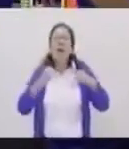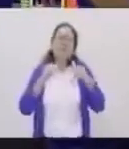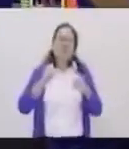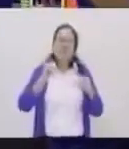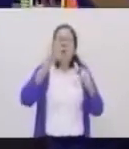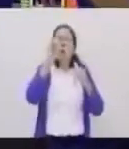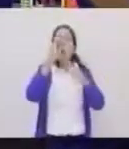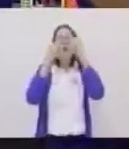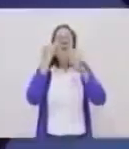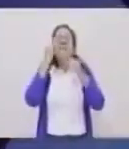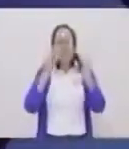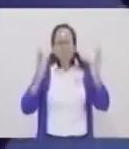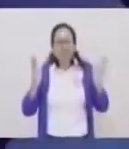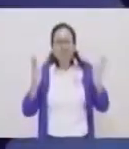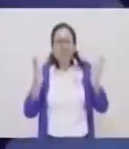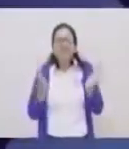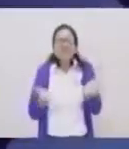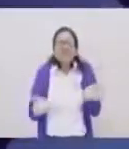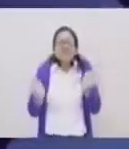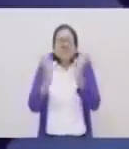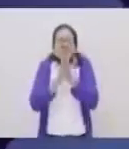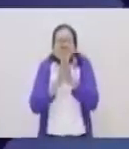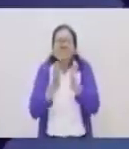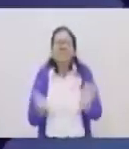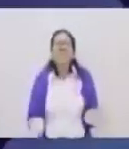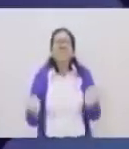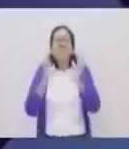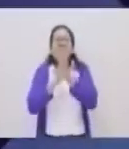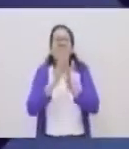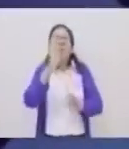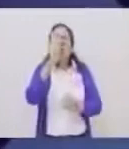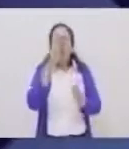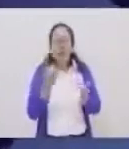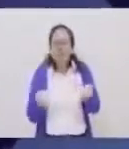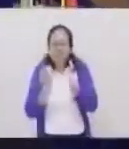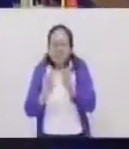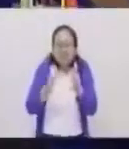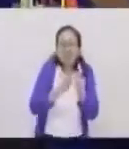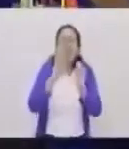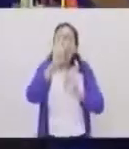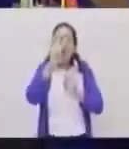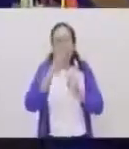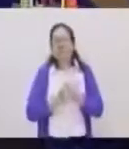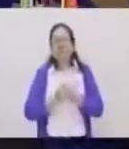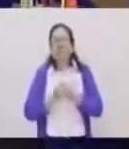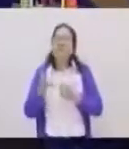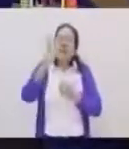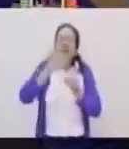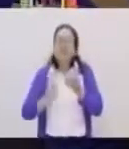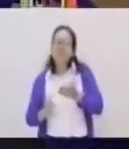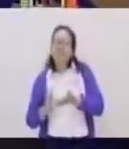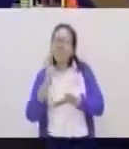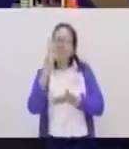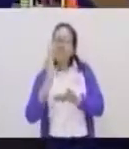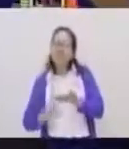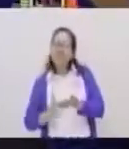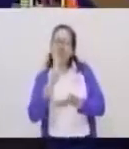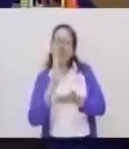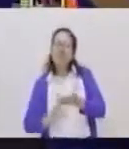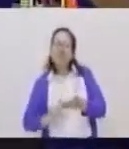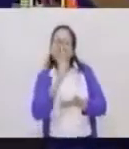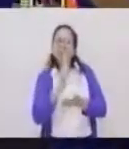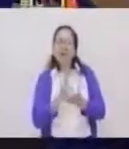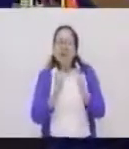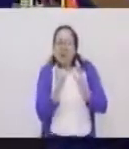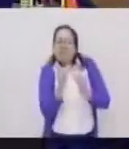hoja tamaño oficio, la vamos a doblar en cuatro partes iguales para poder recortar, que nos